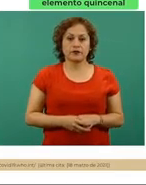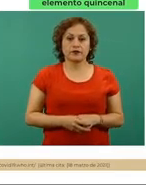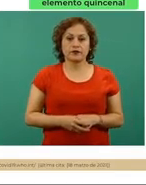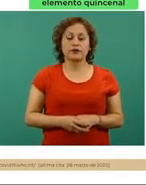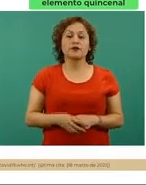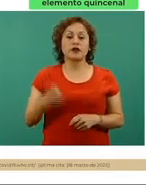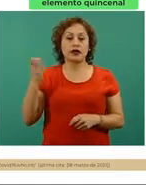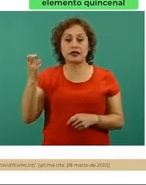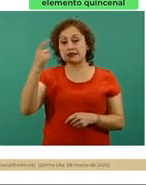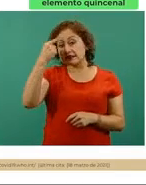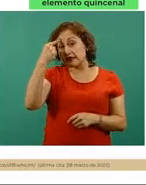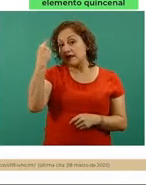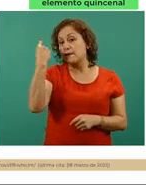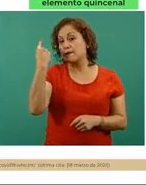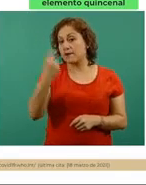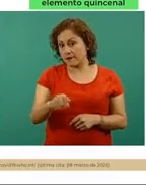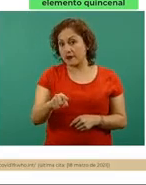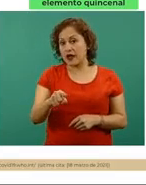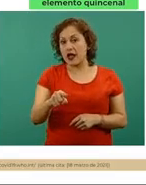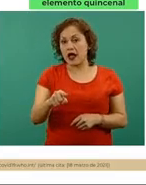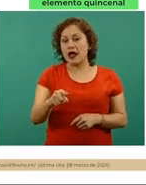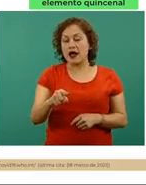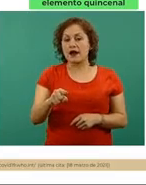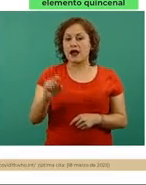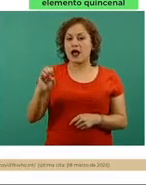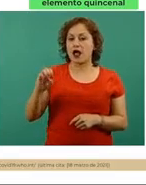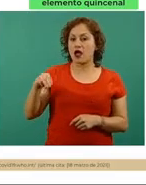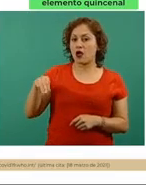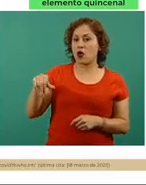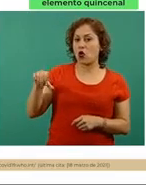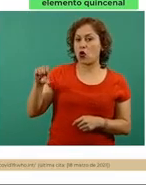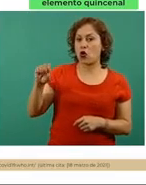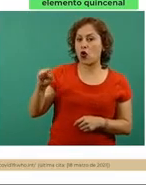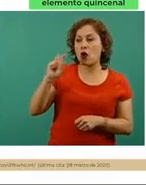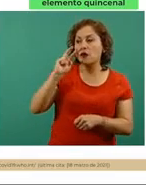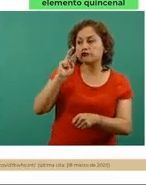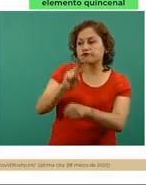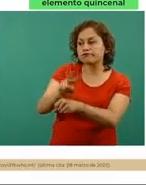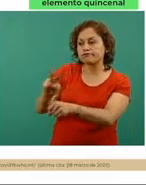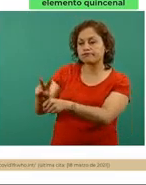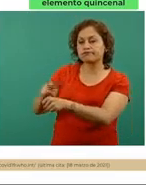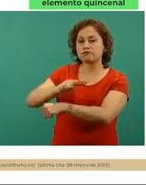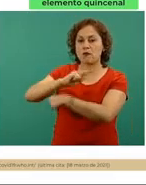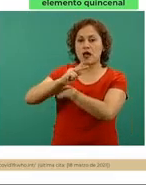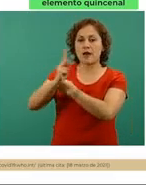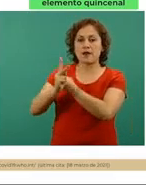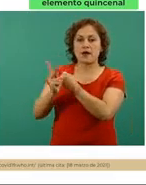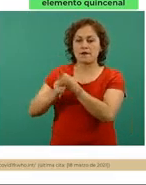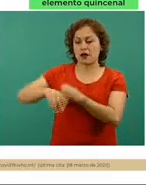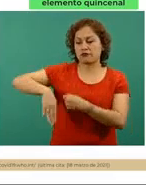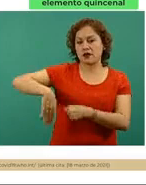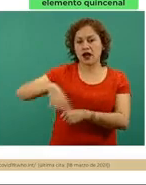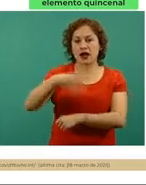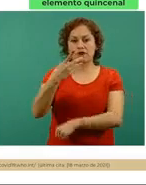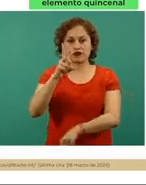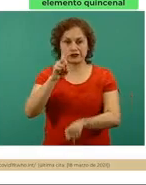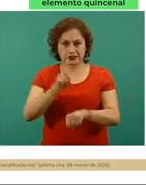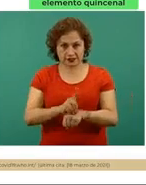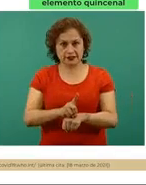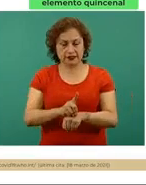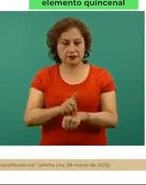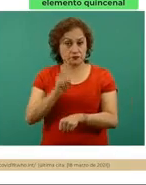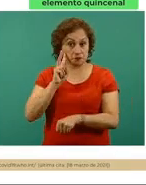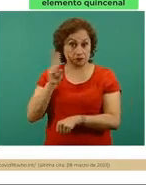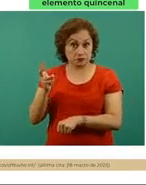los casos que se reportan en la Organización Mundial de la Salud en los últimos 14 días. ¿Cuál es el elemento más importante de